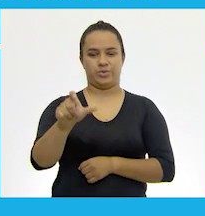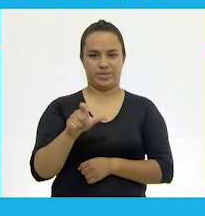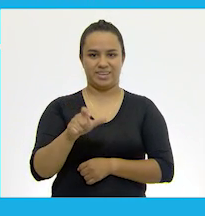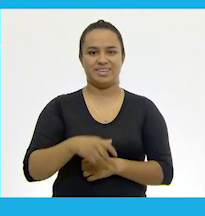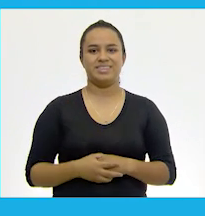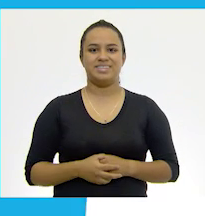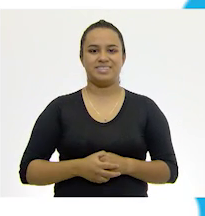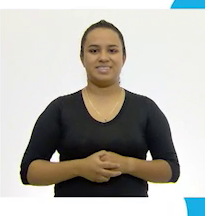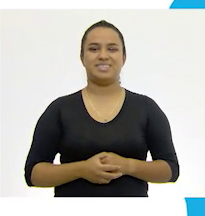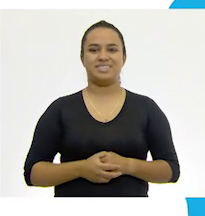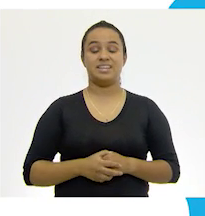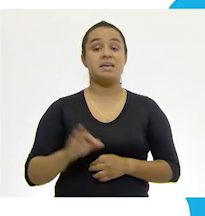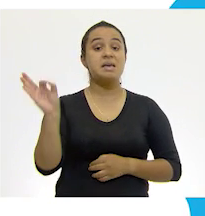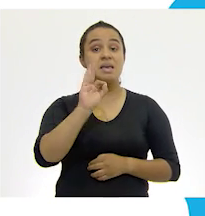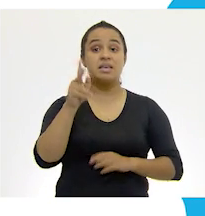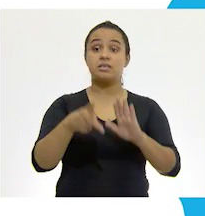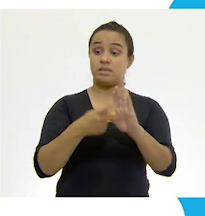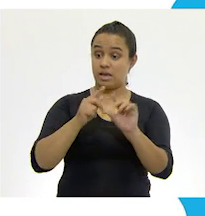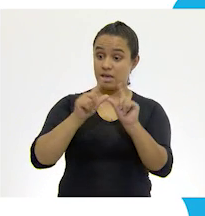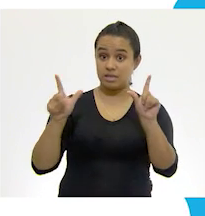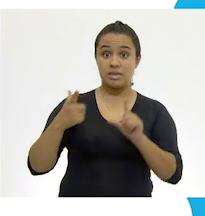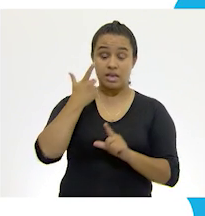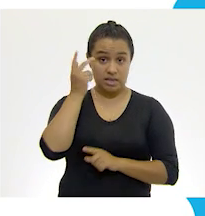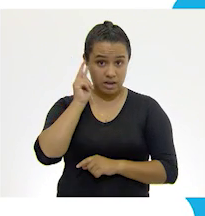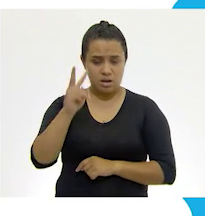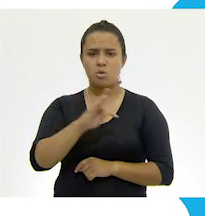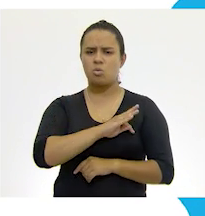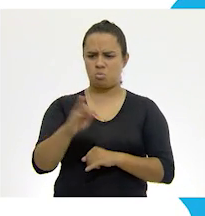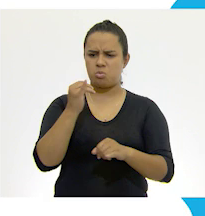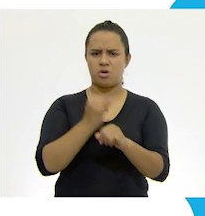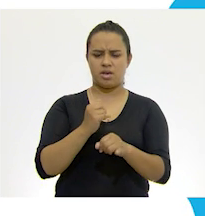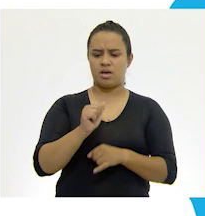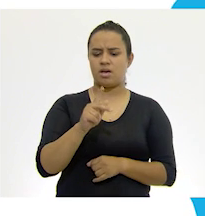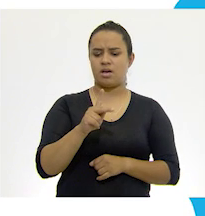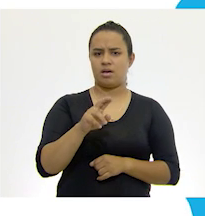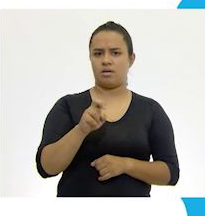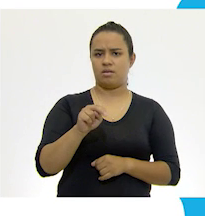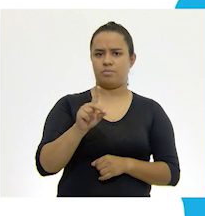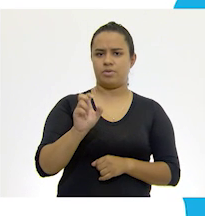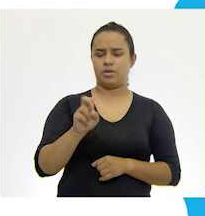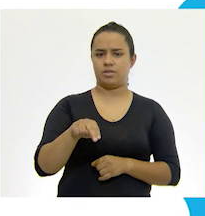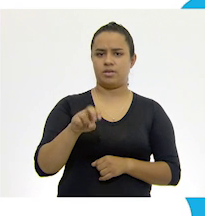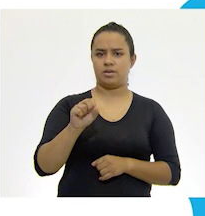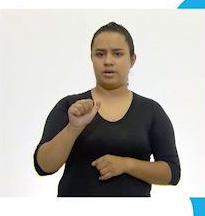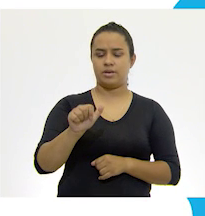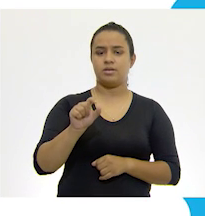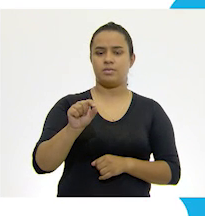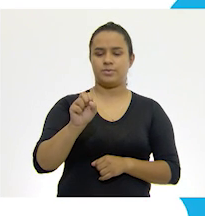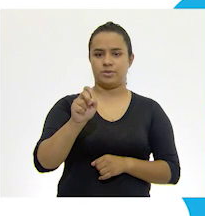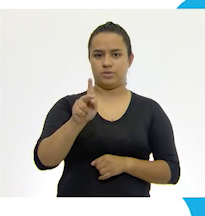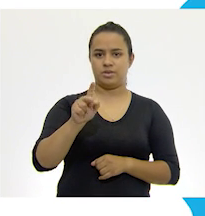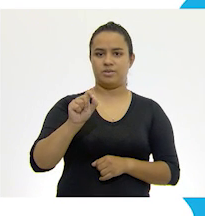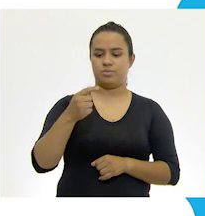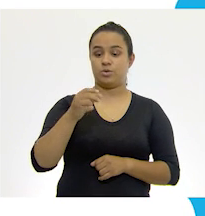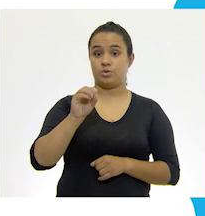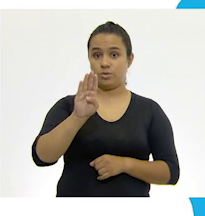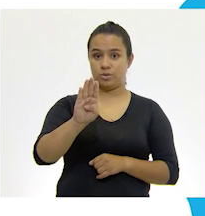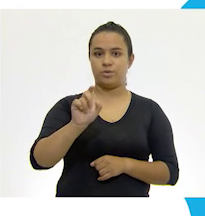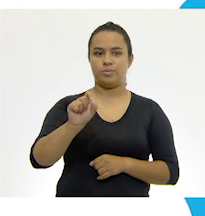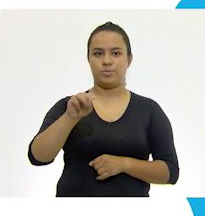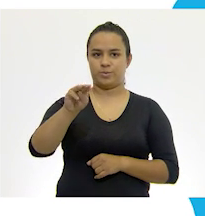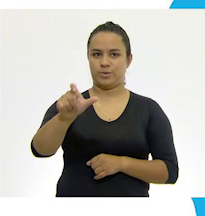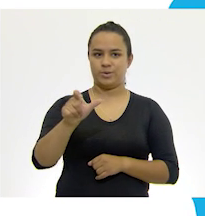conalitec.cep.gob.mx. Si quieres volver a ver los programas de Aprende en Casa 2, los puedes encontrar en la siguiente liga,